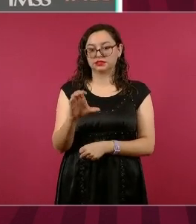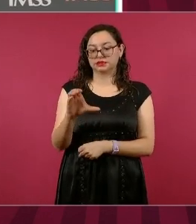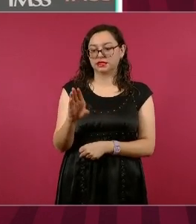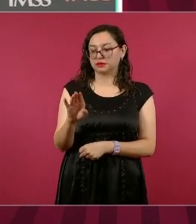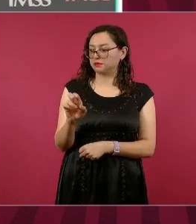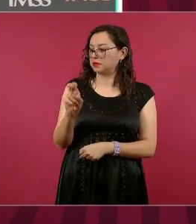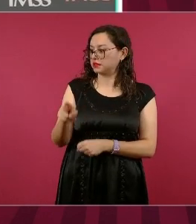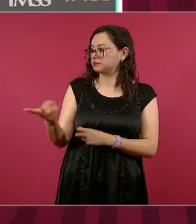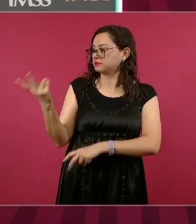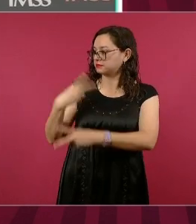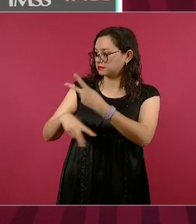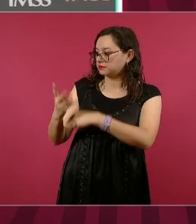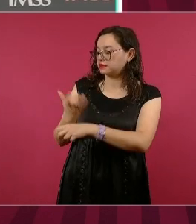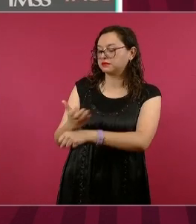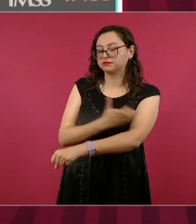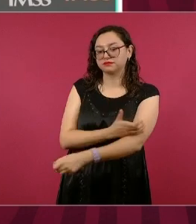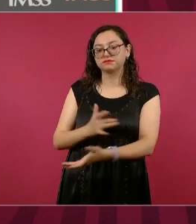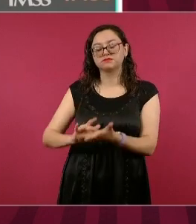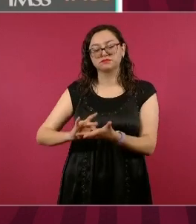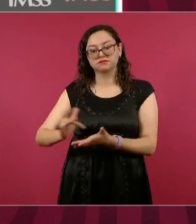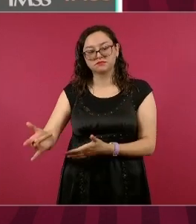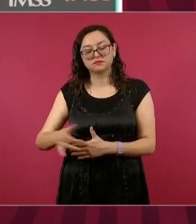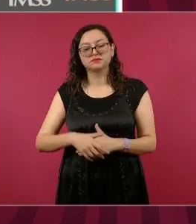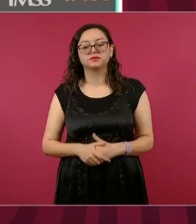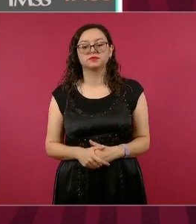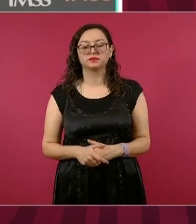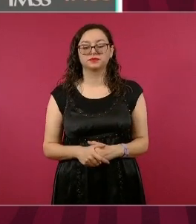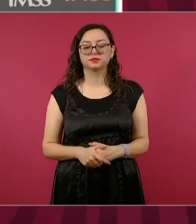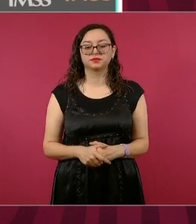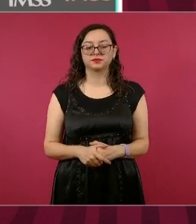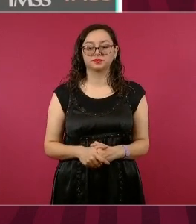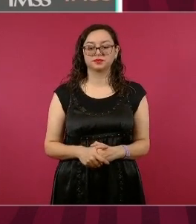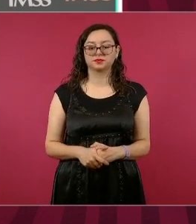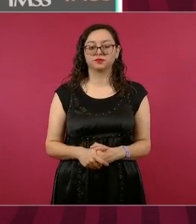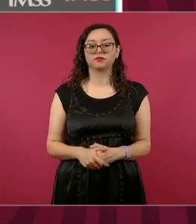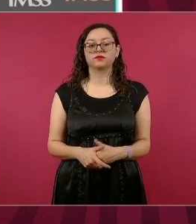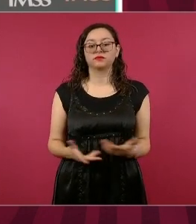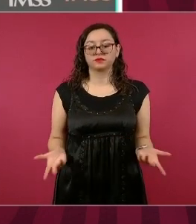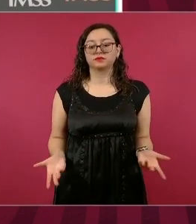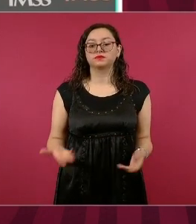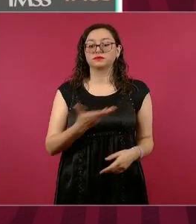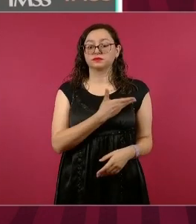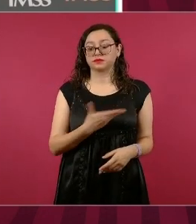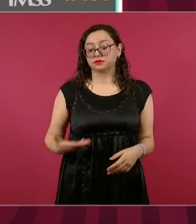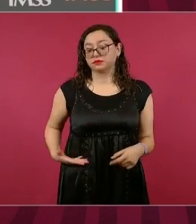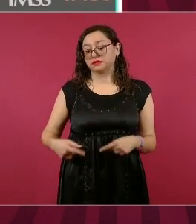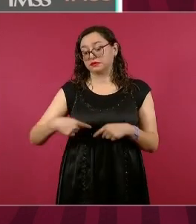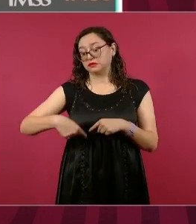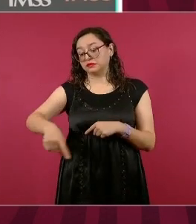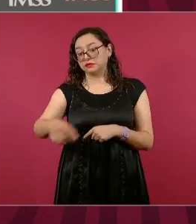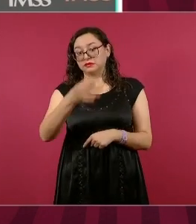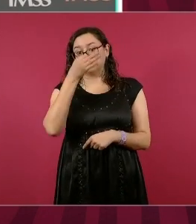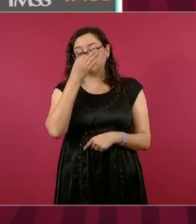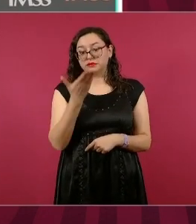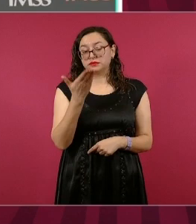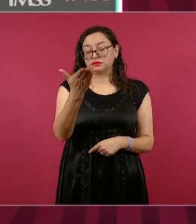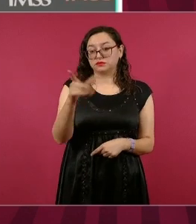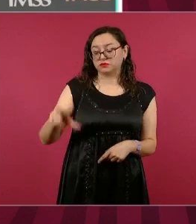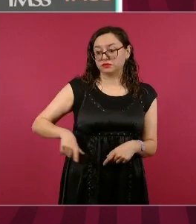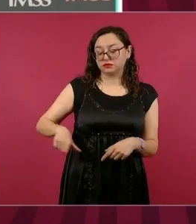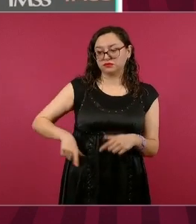agradecemos. Señor presidente, en el último tramo de su gobierno, usted reafirma las tesis